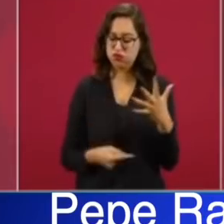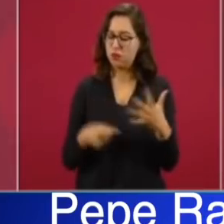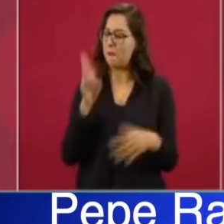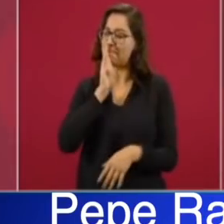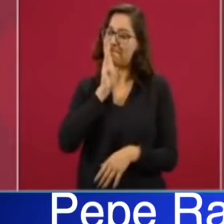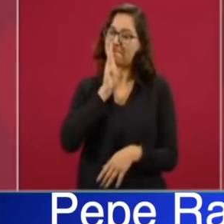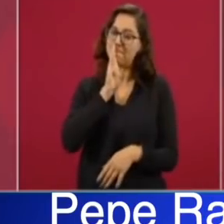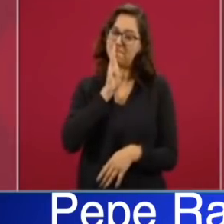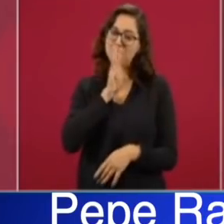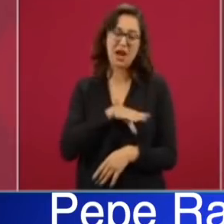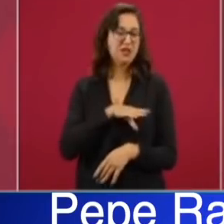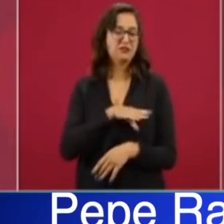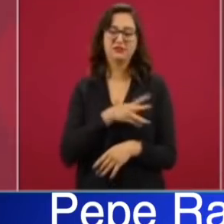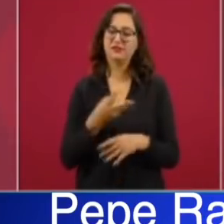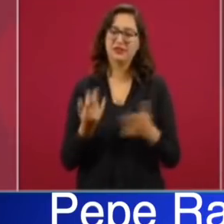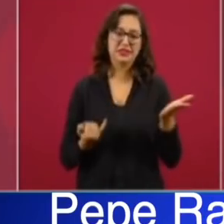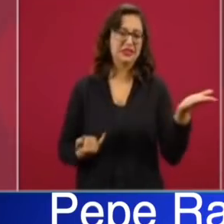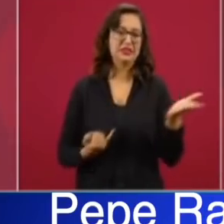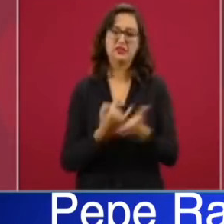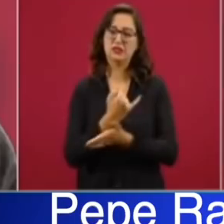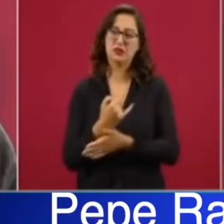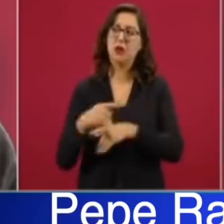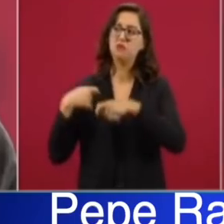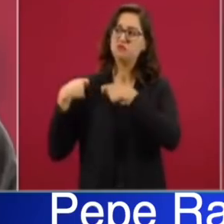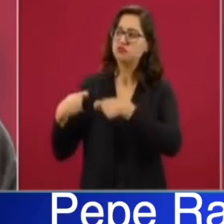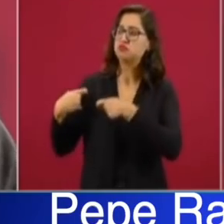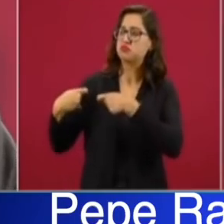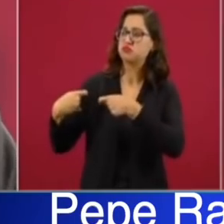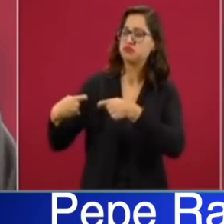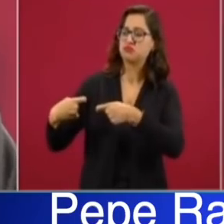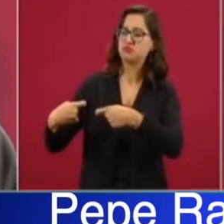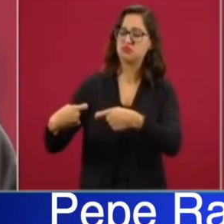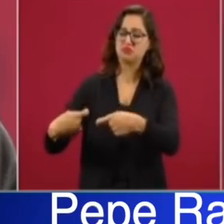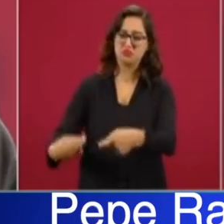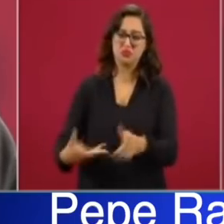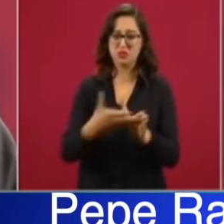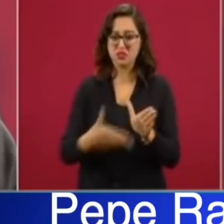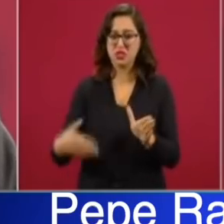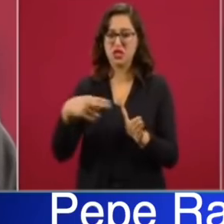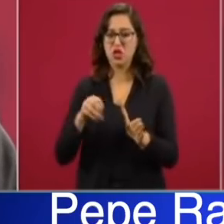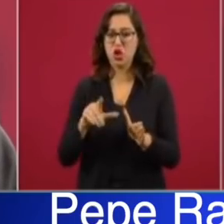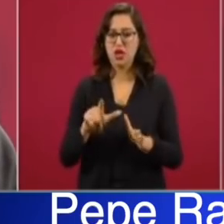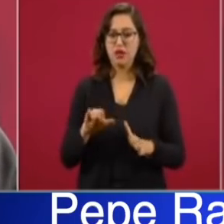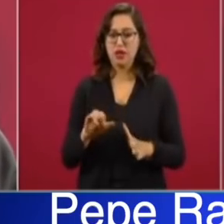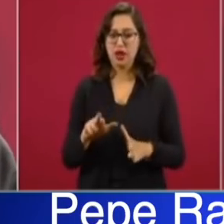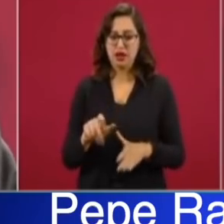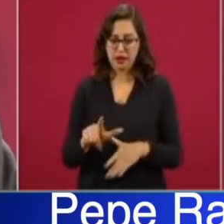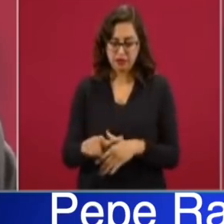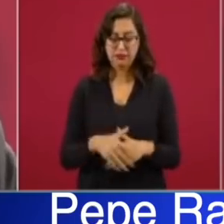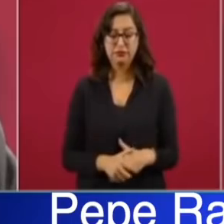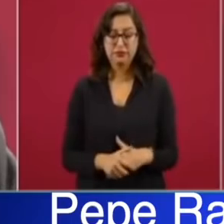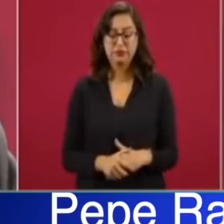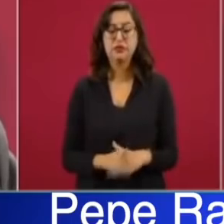vicios, deformaciones que se fueron creando durante el periodo neoliberal. Entonces,